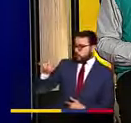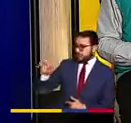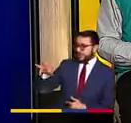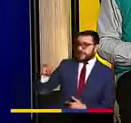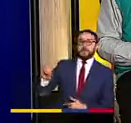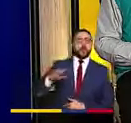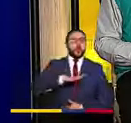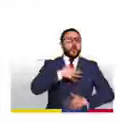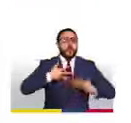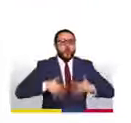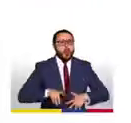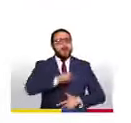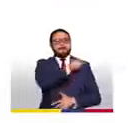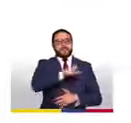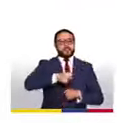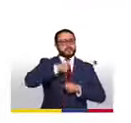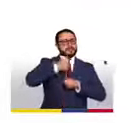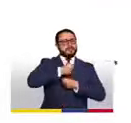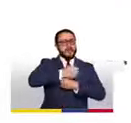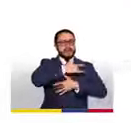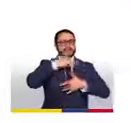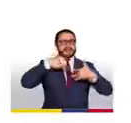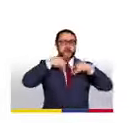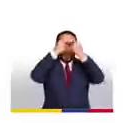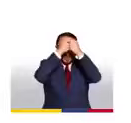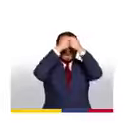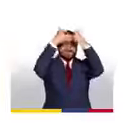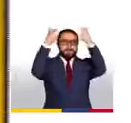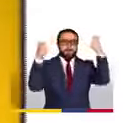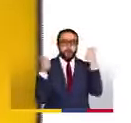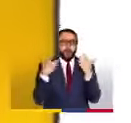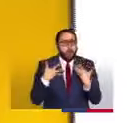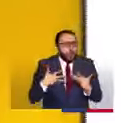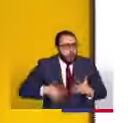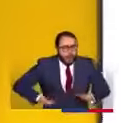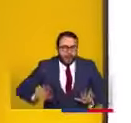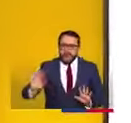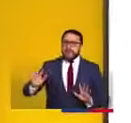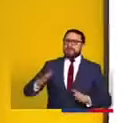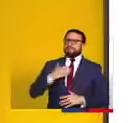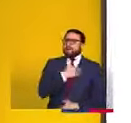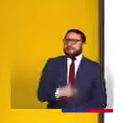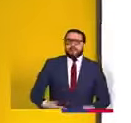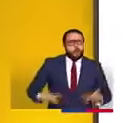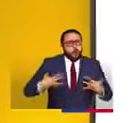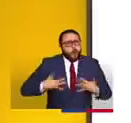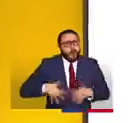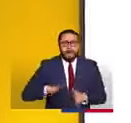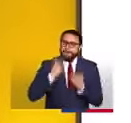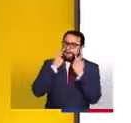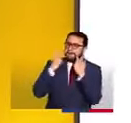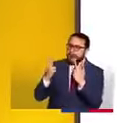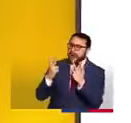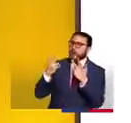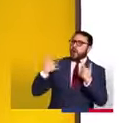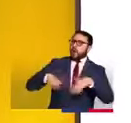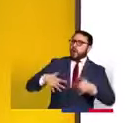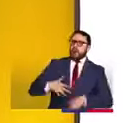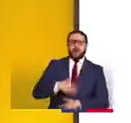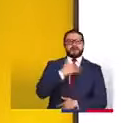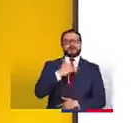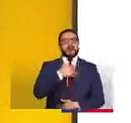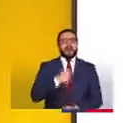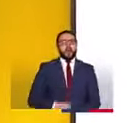personal de la salud pública en Colombia, cualquier presidente se sentiría orgulloso. Nos dicen